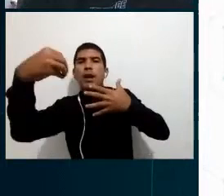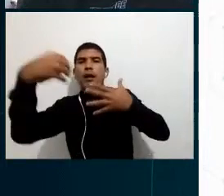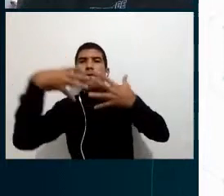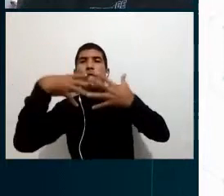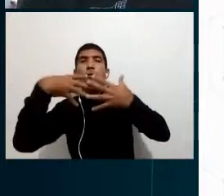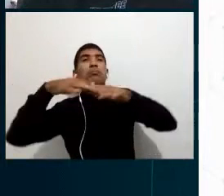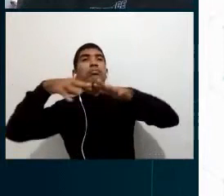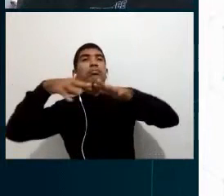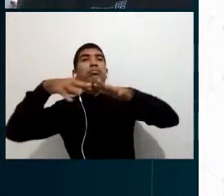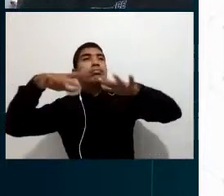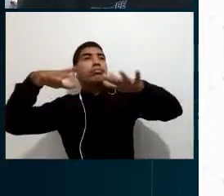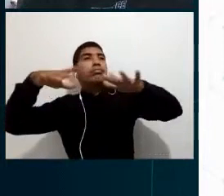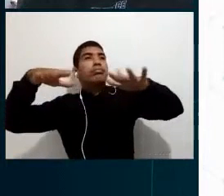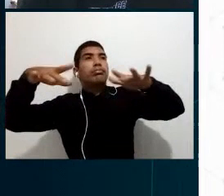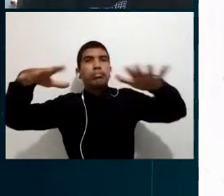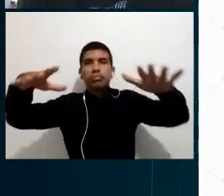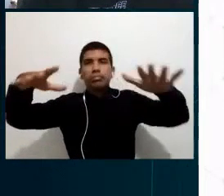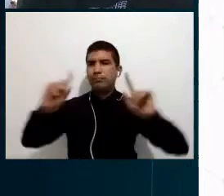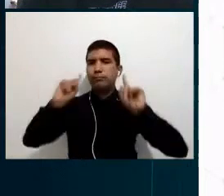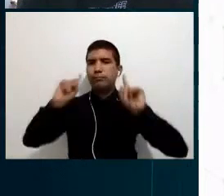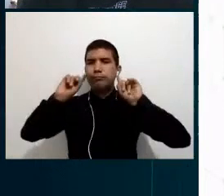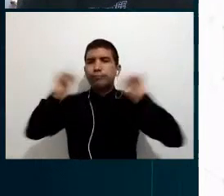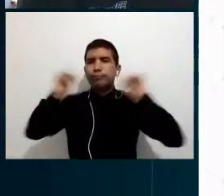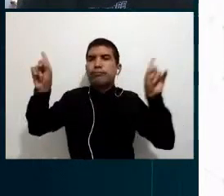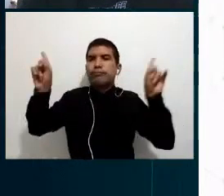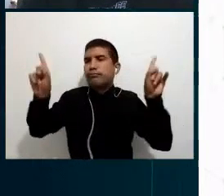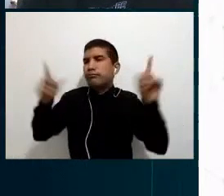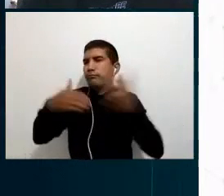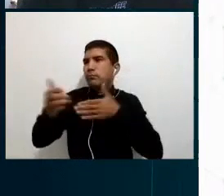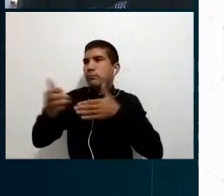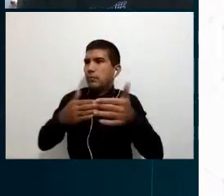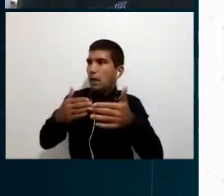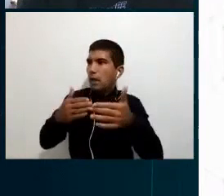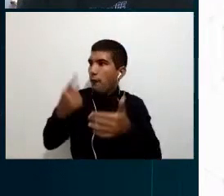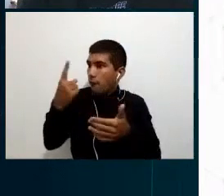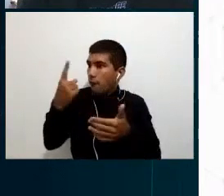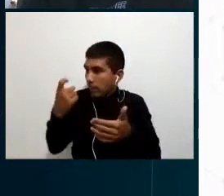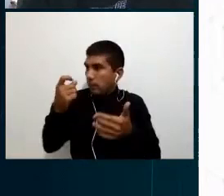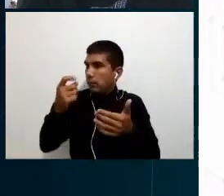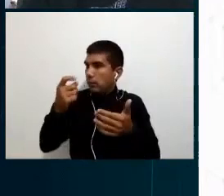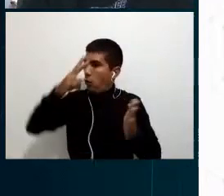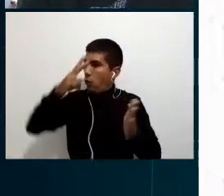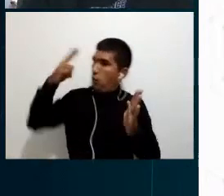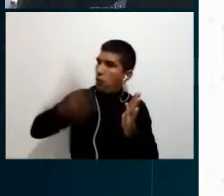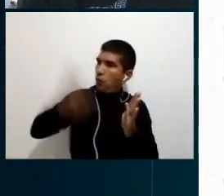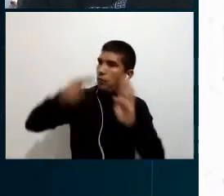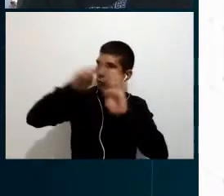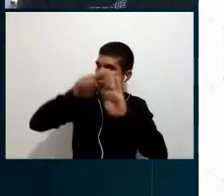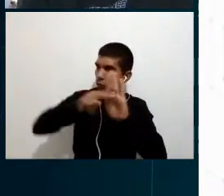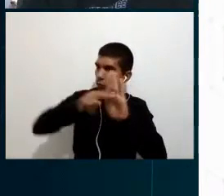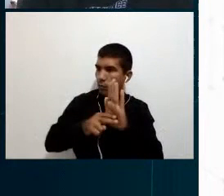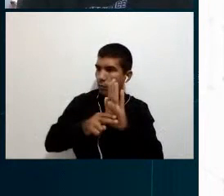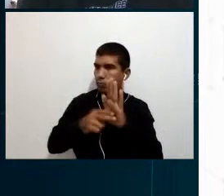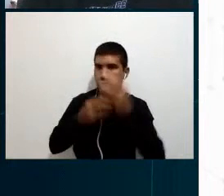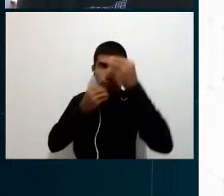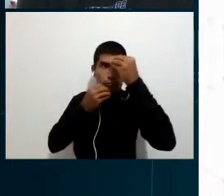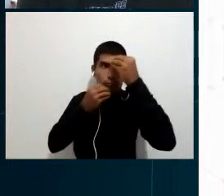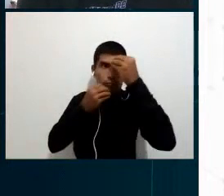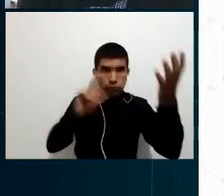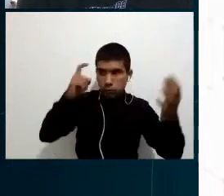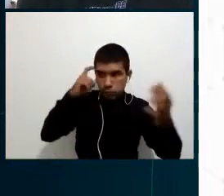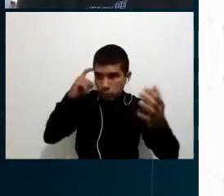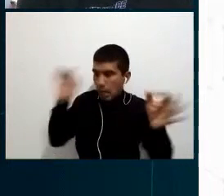en todos los compuestos o en todos los activos que son suministrados por los fabricantes, sino ya, y